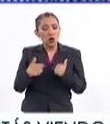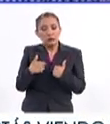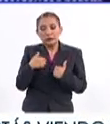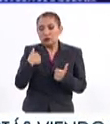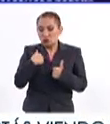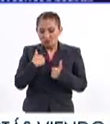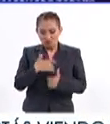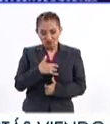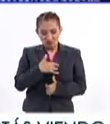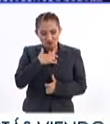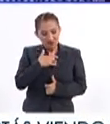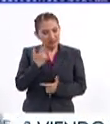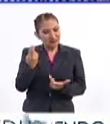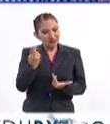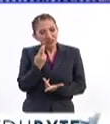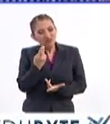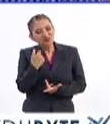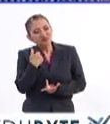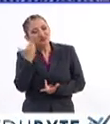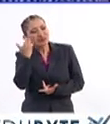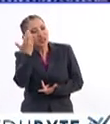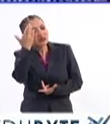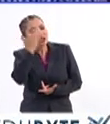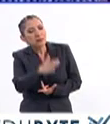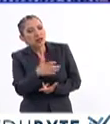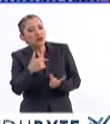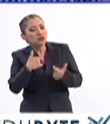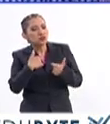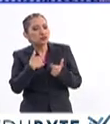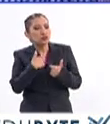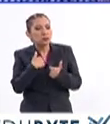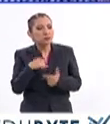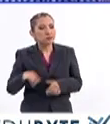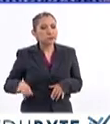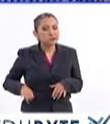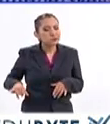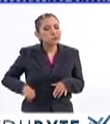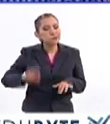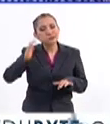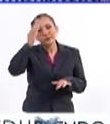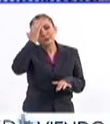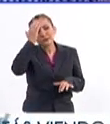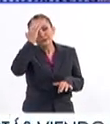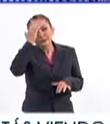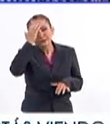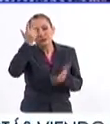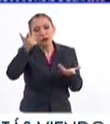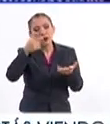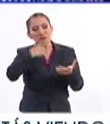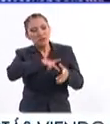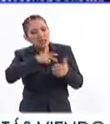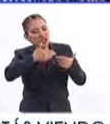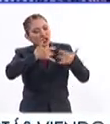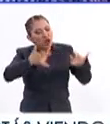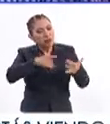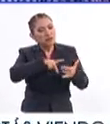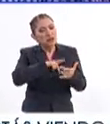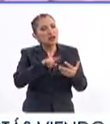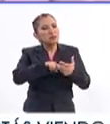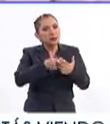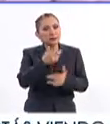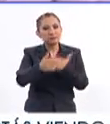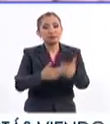humano, el tener la necesidad y el interés por conocer las raíces, los orígenes,